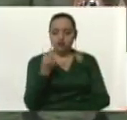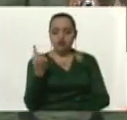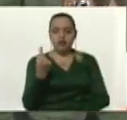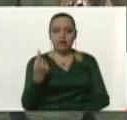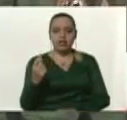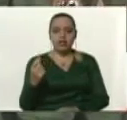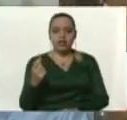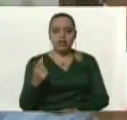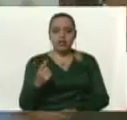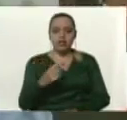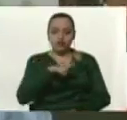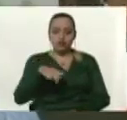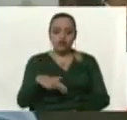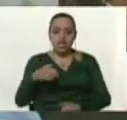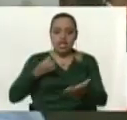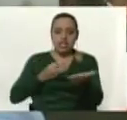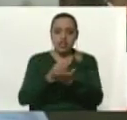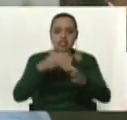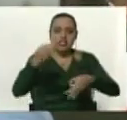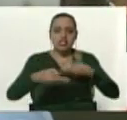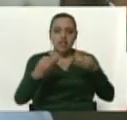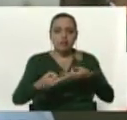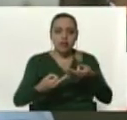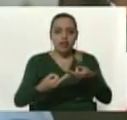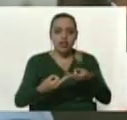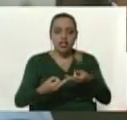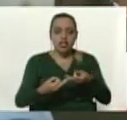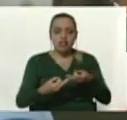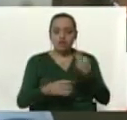de leales siempre, traidores nunca.